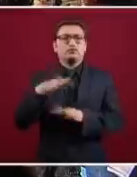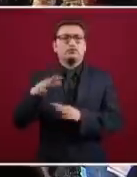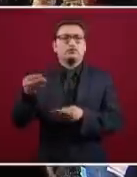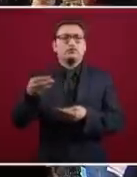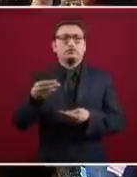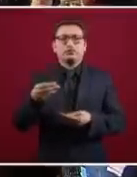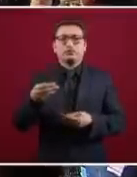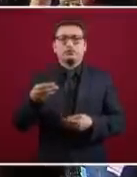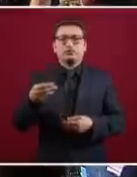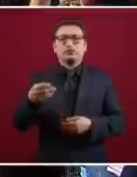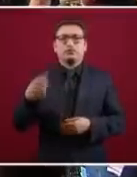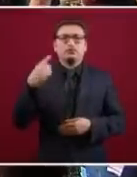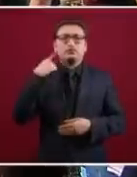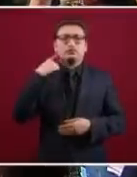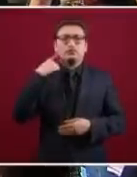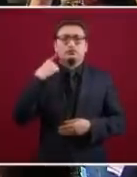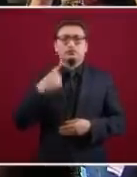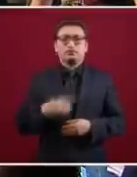síntomas